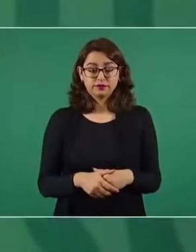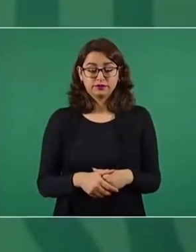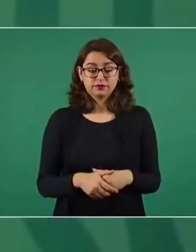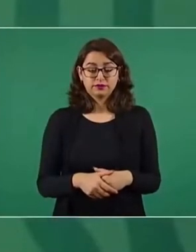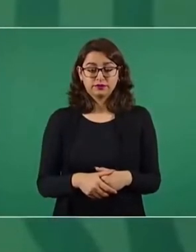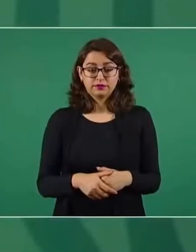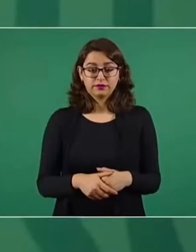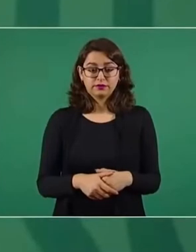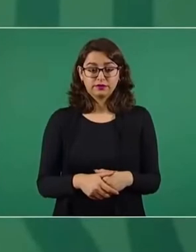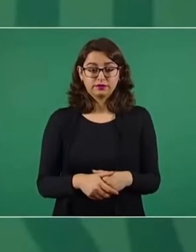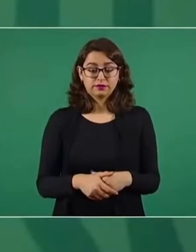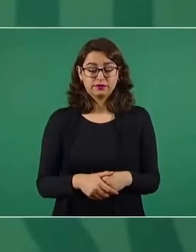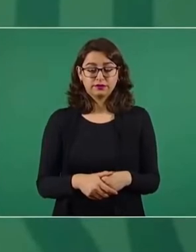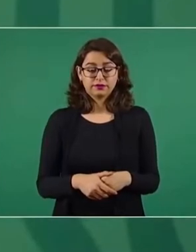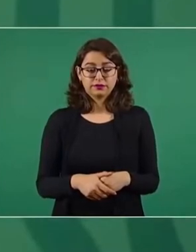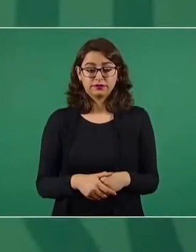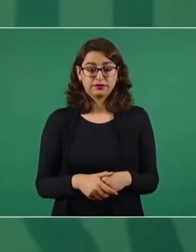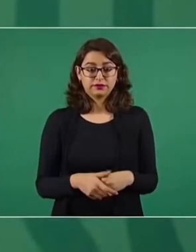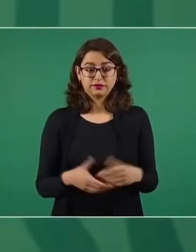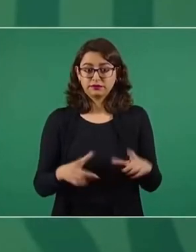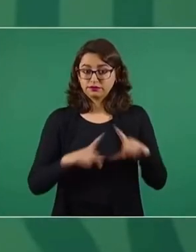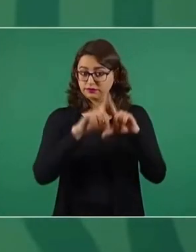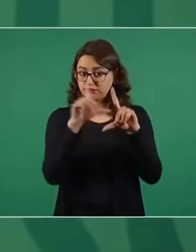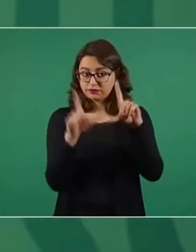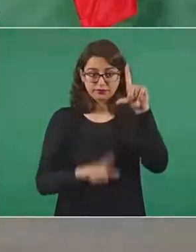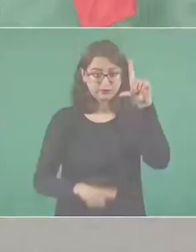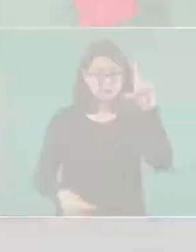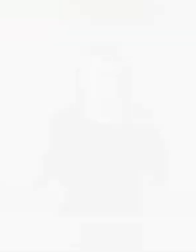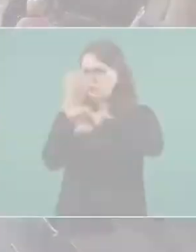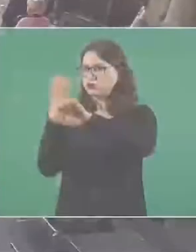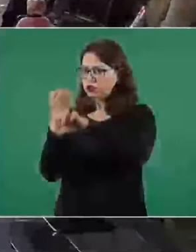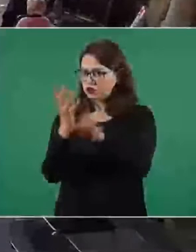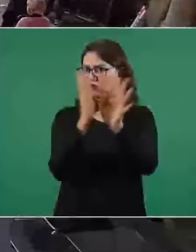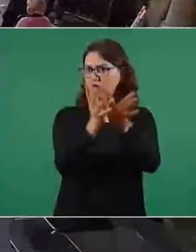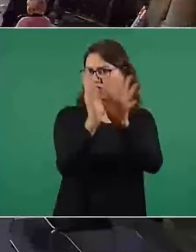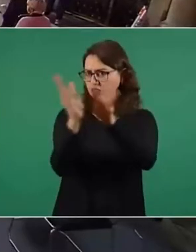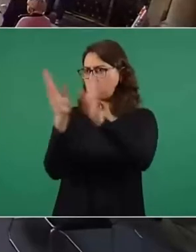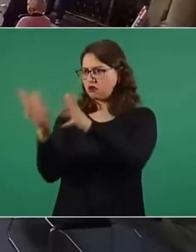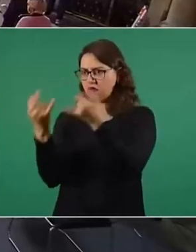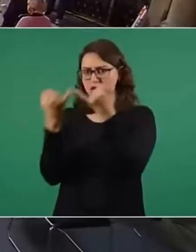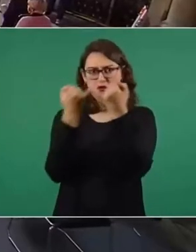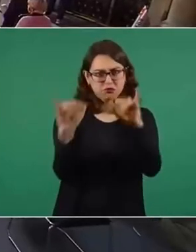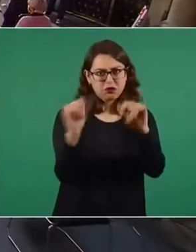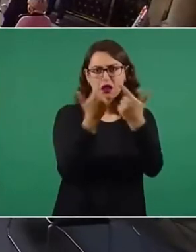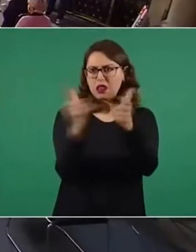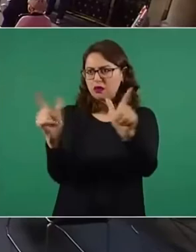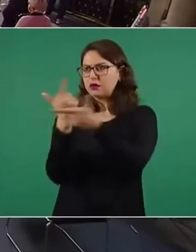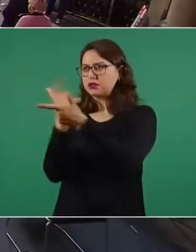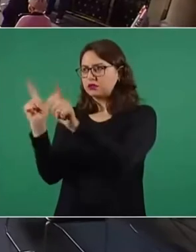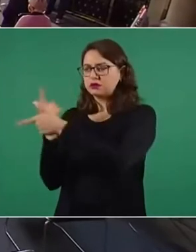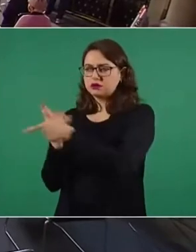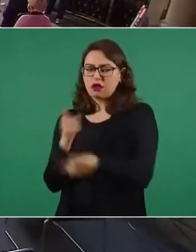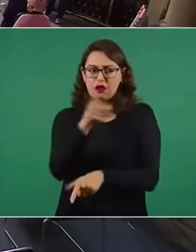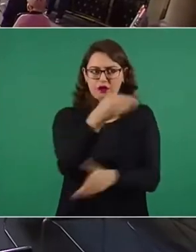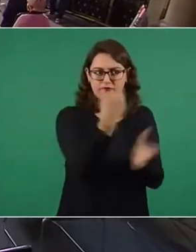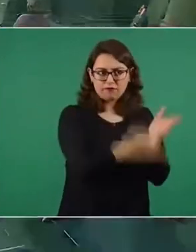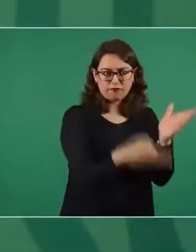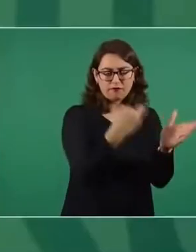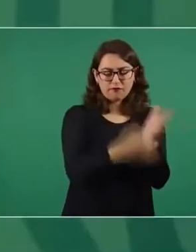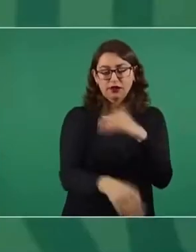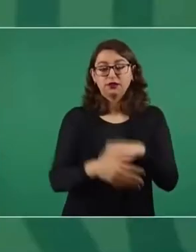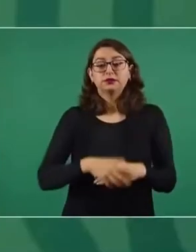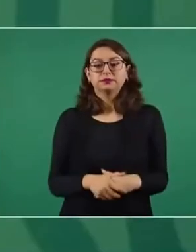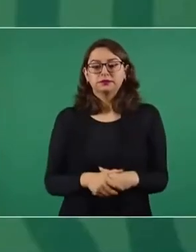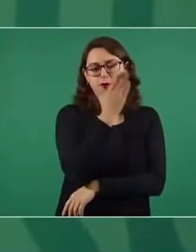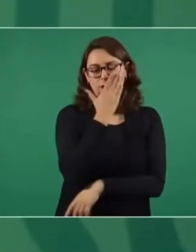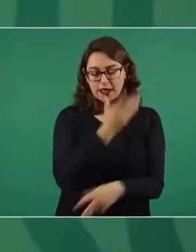de cobro tomadas en Sonora, anunció el presidente López Obrador. Ya se tomó la decisión, ahora vamos